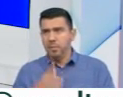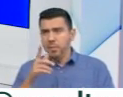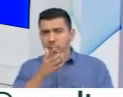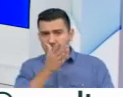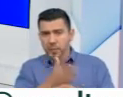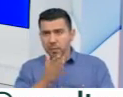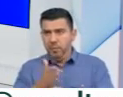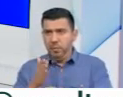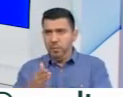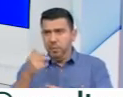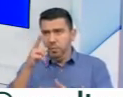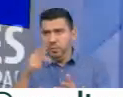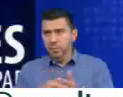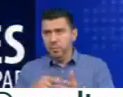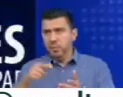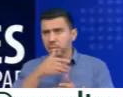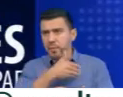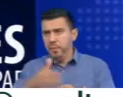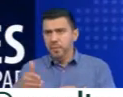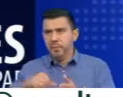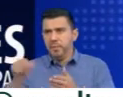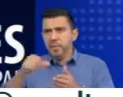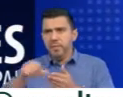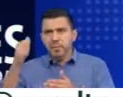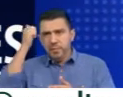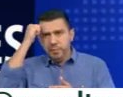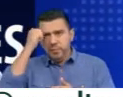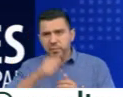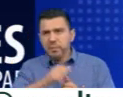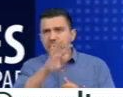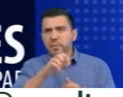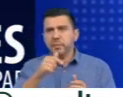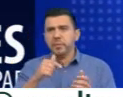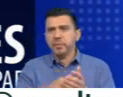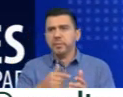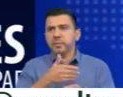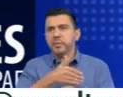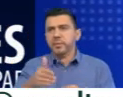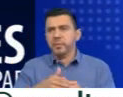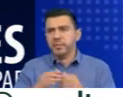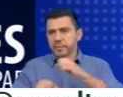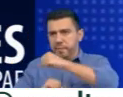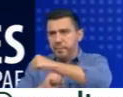mil millones de pesos para los pagos de maestros, 19 mil millones para infraestructura